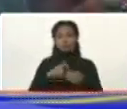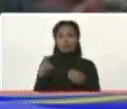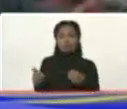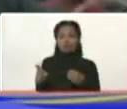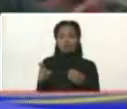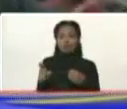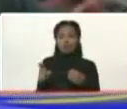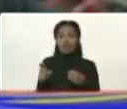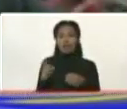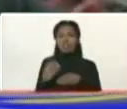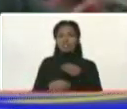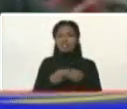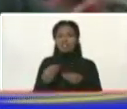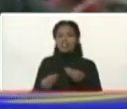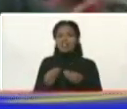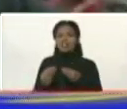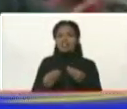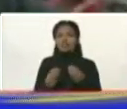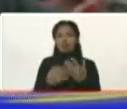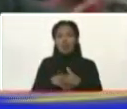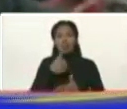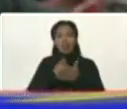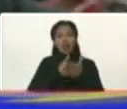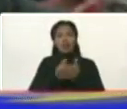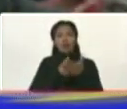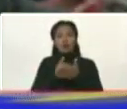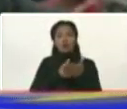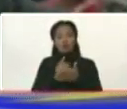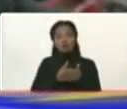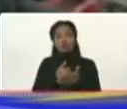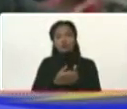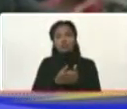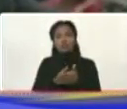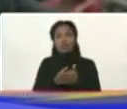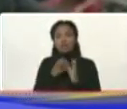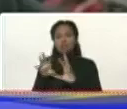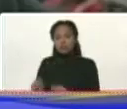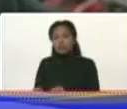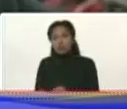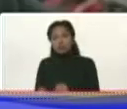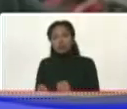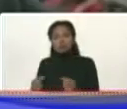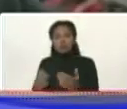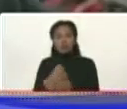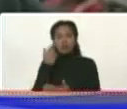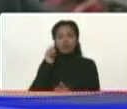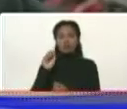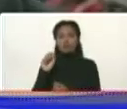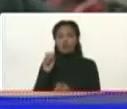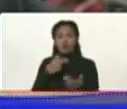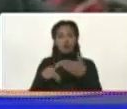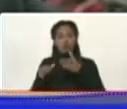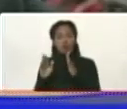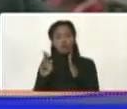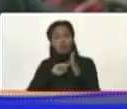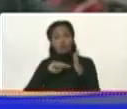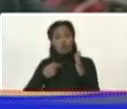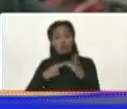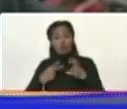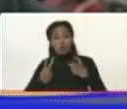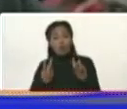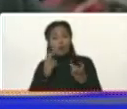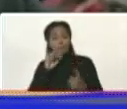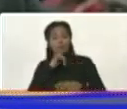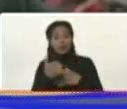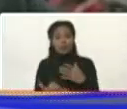e interseccionalidad, la lucha contra el patriarcado, el capitalismo y el racismo hacia la construcción de un nuevo